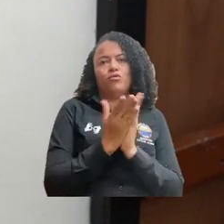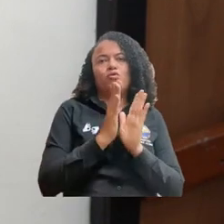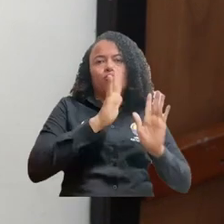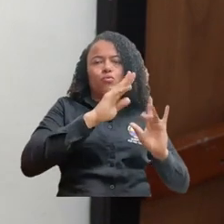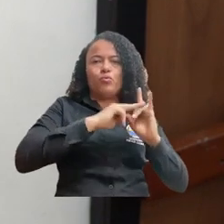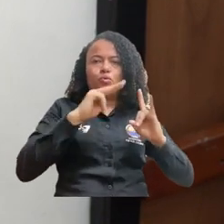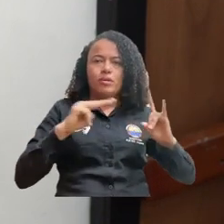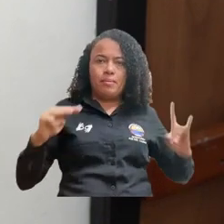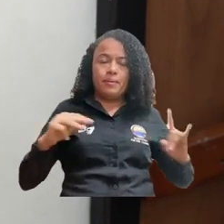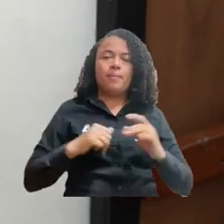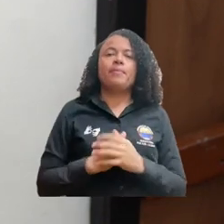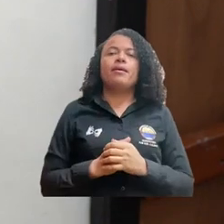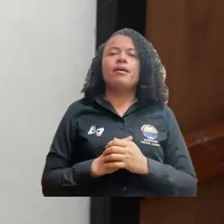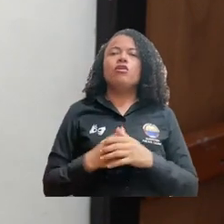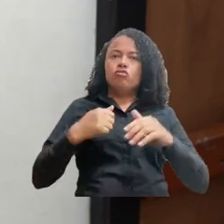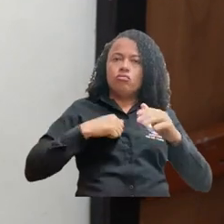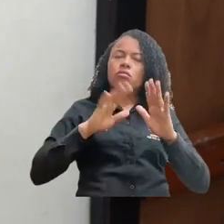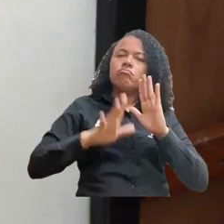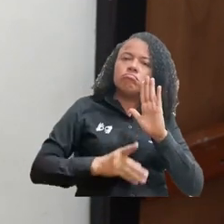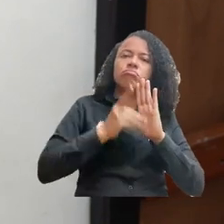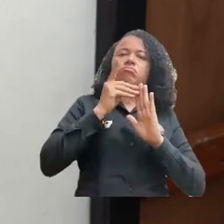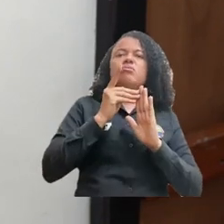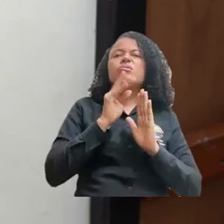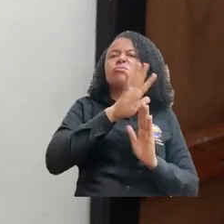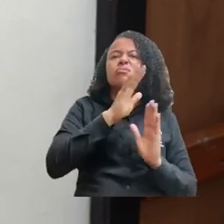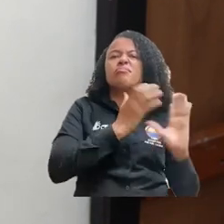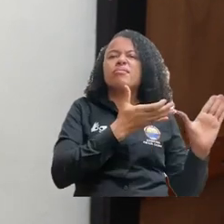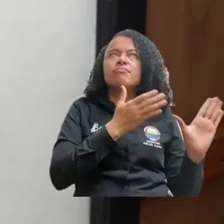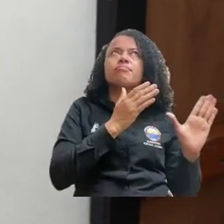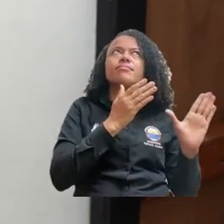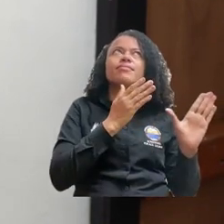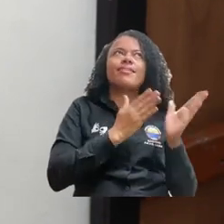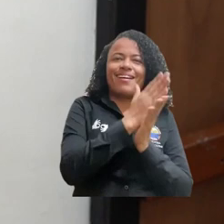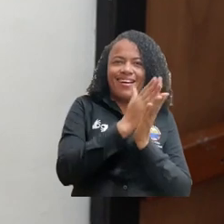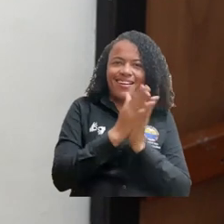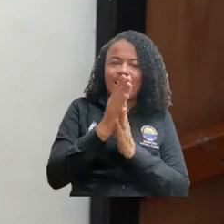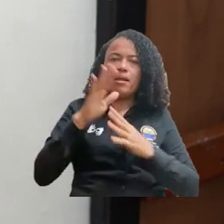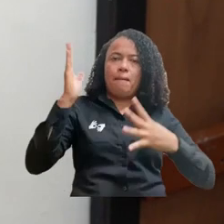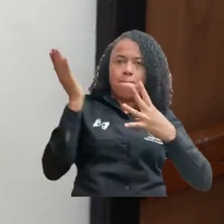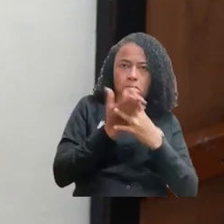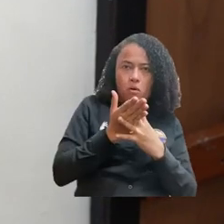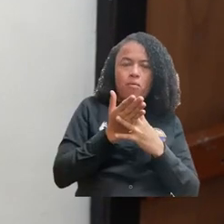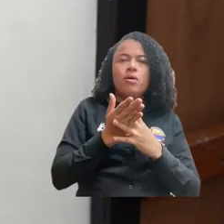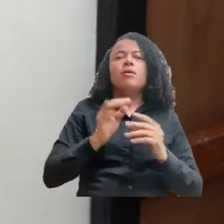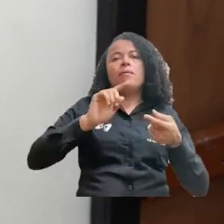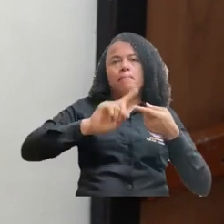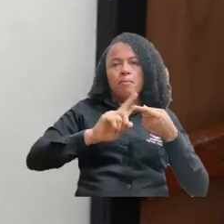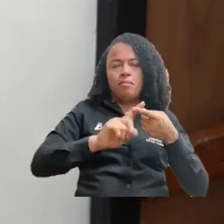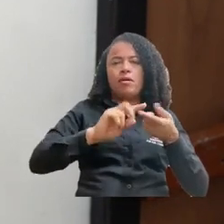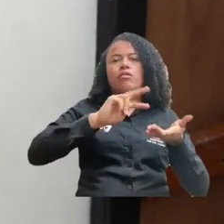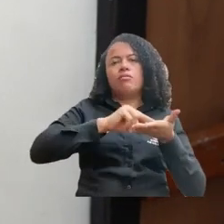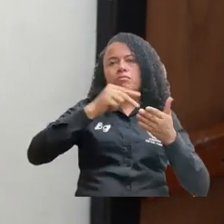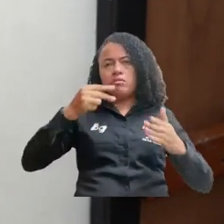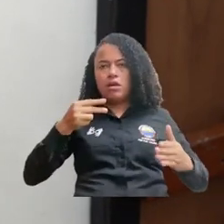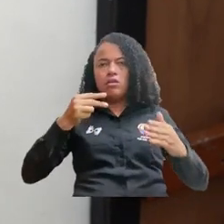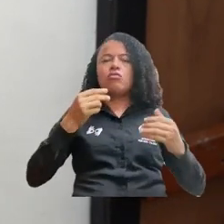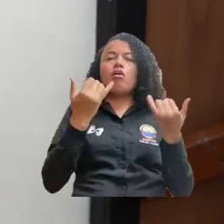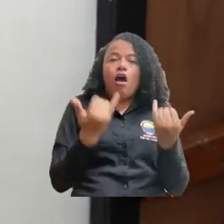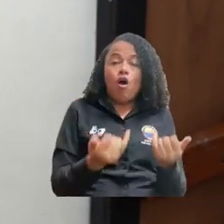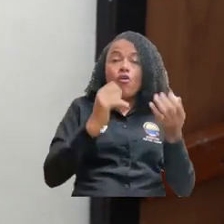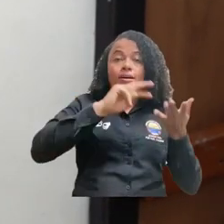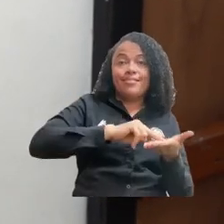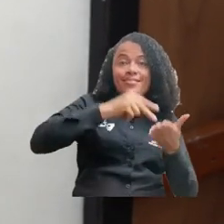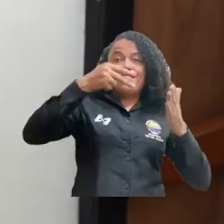seguía formándome como estudiante de la Universidad del Magdalena. He desarrollado la carrera por los ciclos propedéuticos,